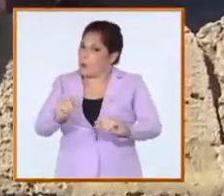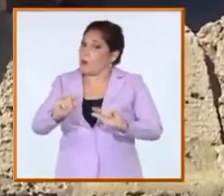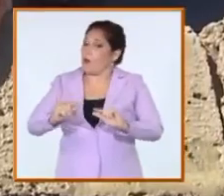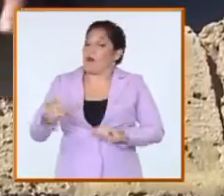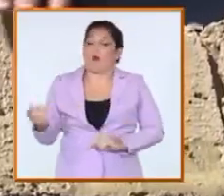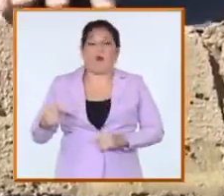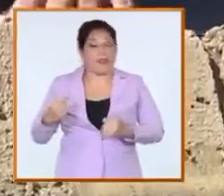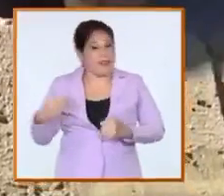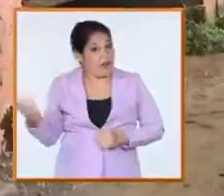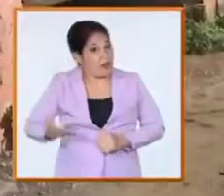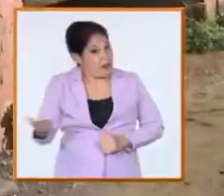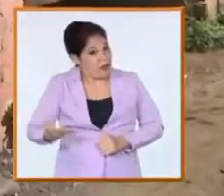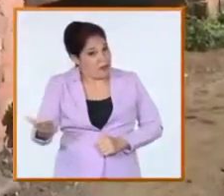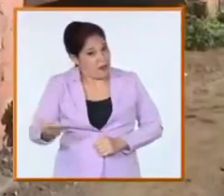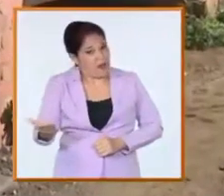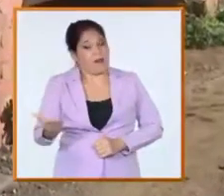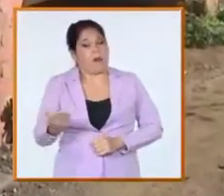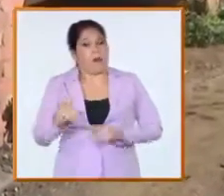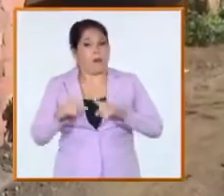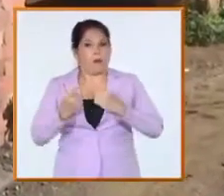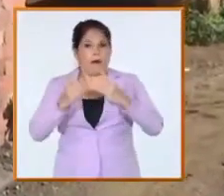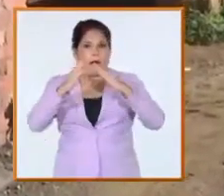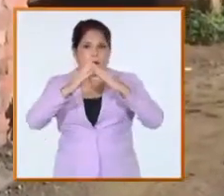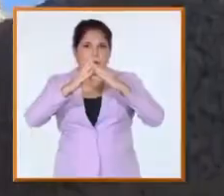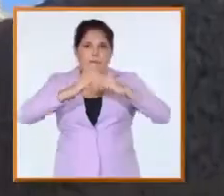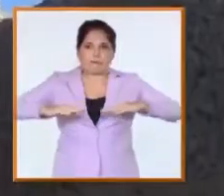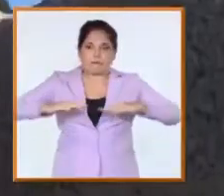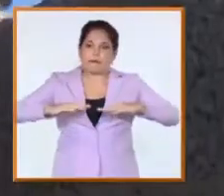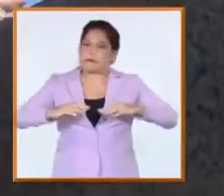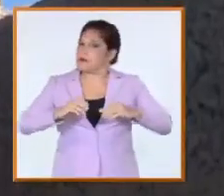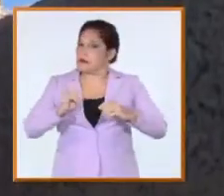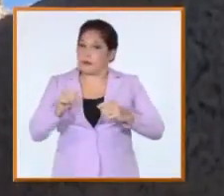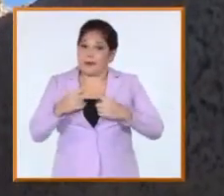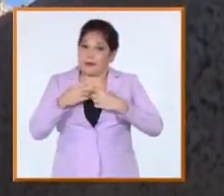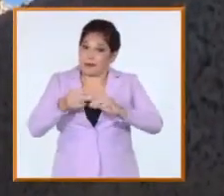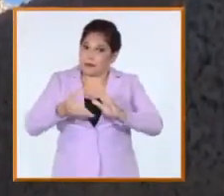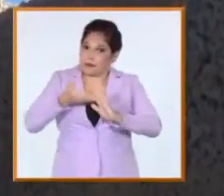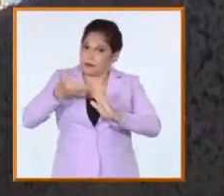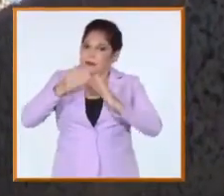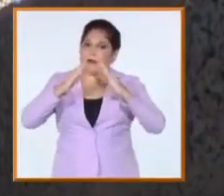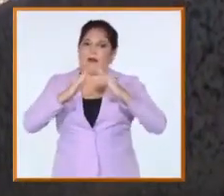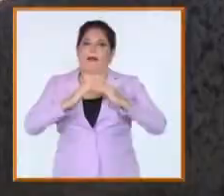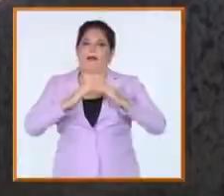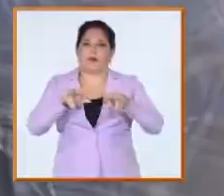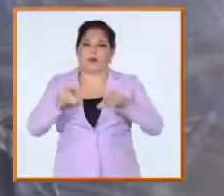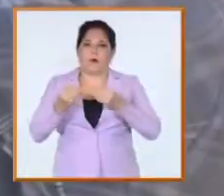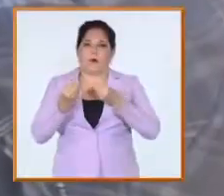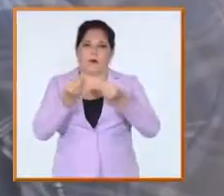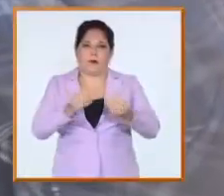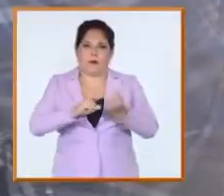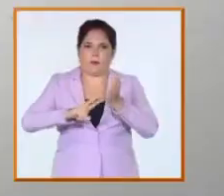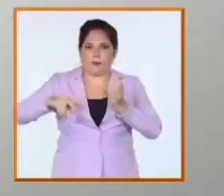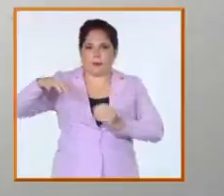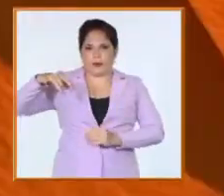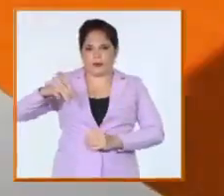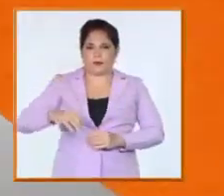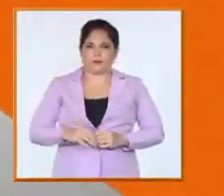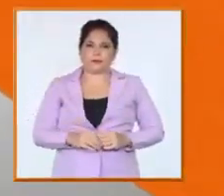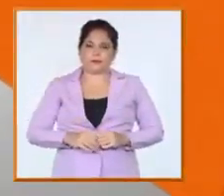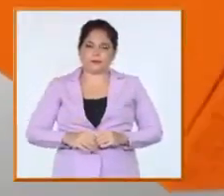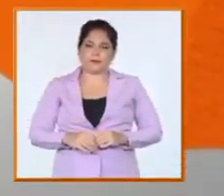celeridad en su ejecución desde Pinar del Río Roxana y amasares González especial para la mesa redonda